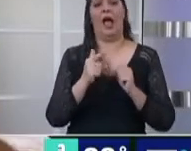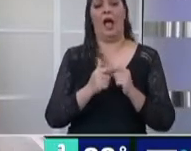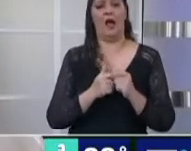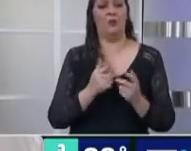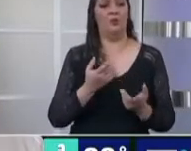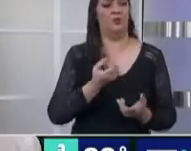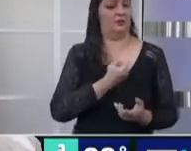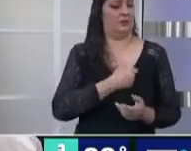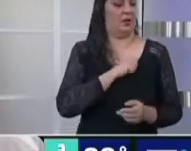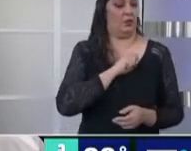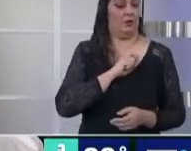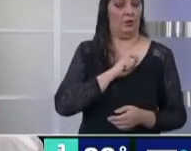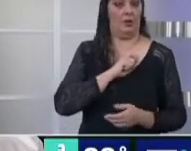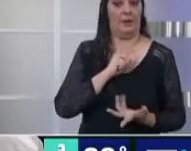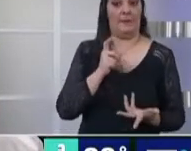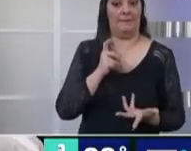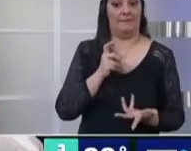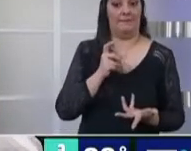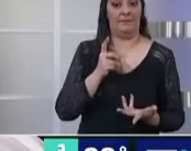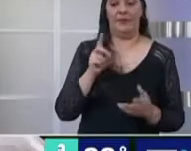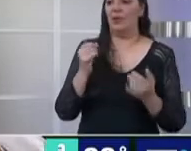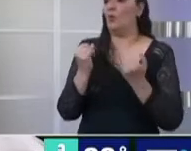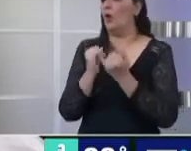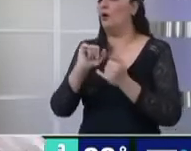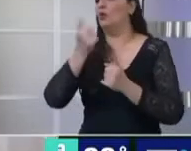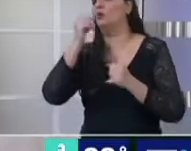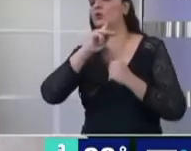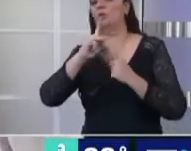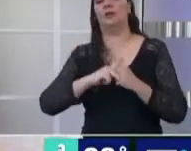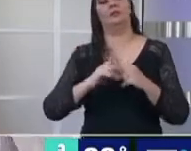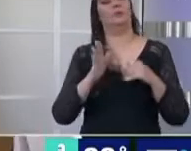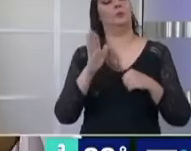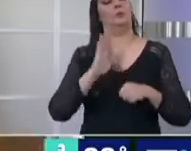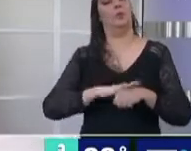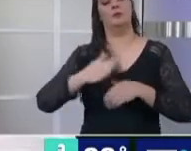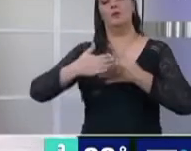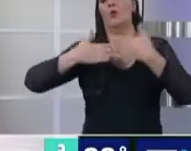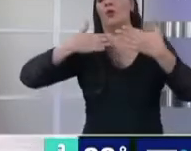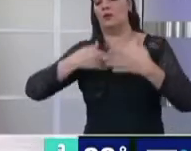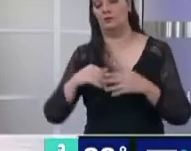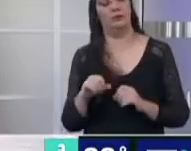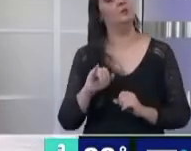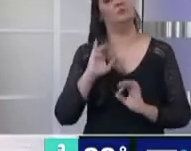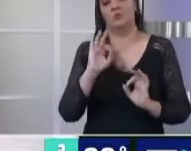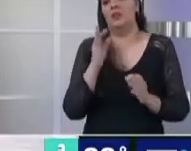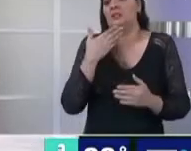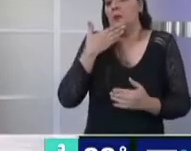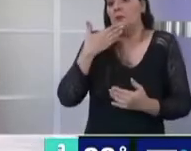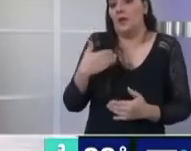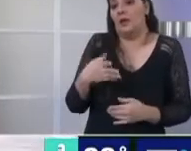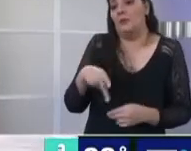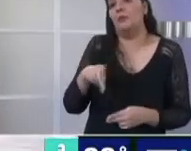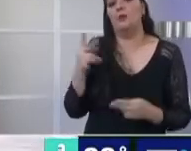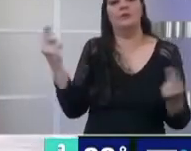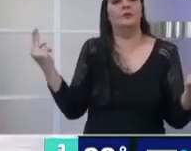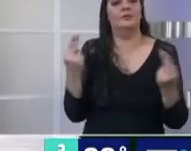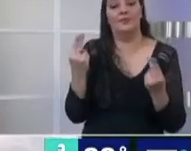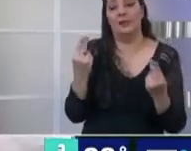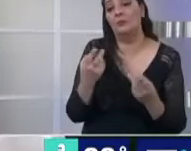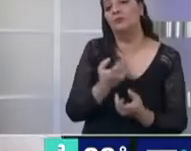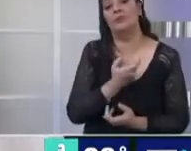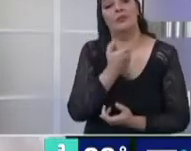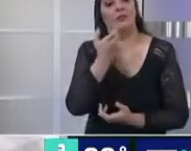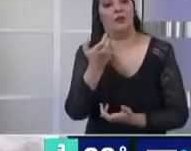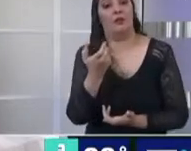eso, pero para eso se necesita dinero. Para eso se necesita invertir más en salud. Y la salud es una responsabilidad